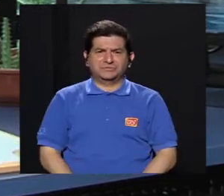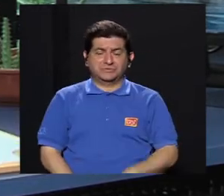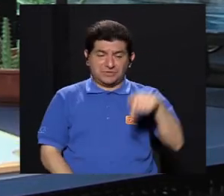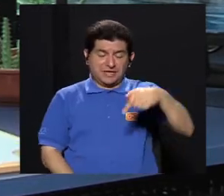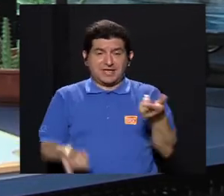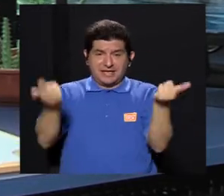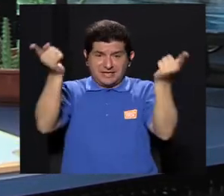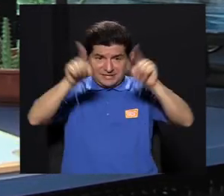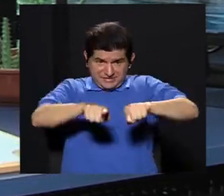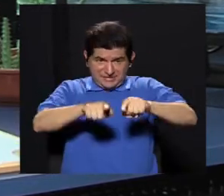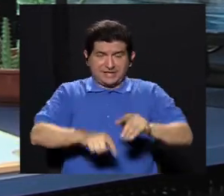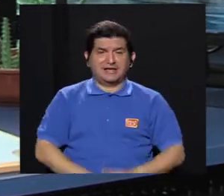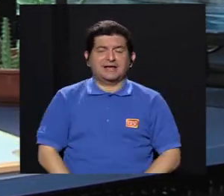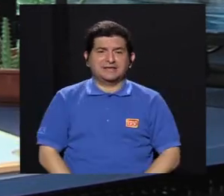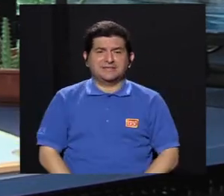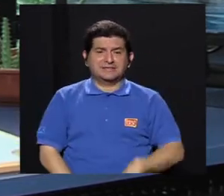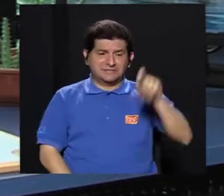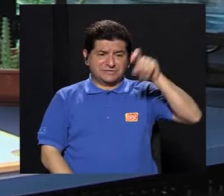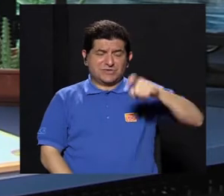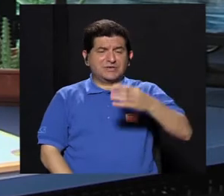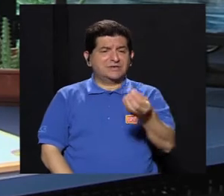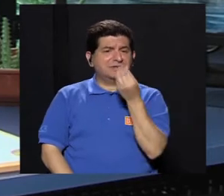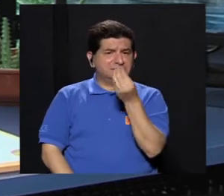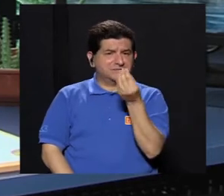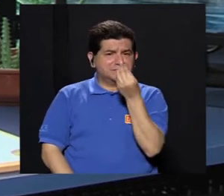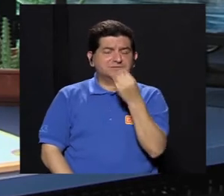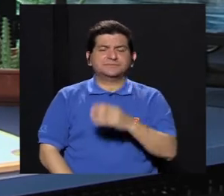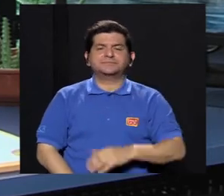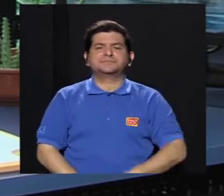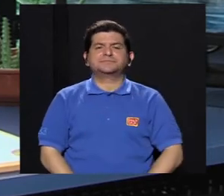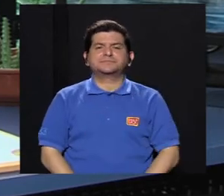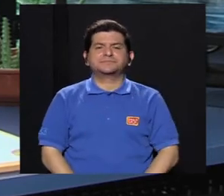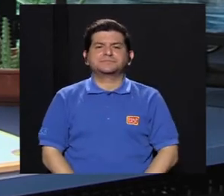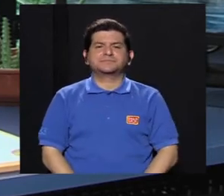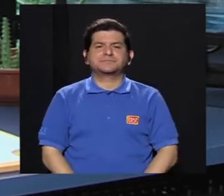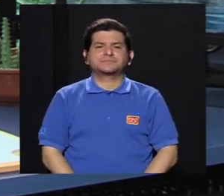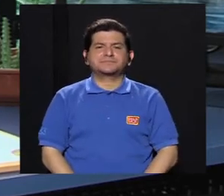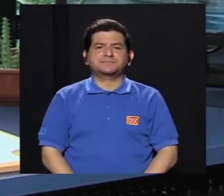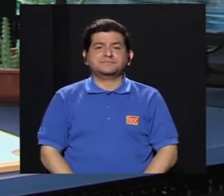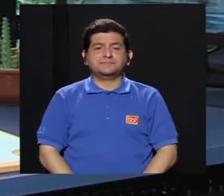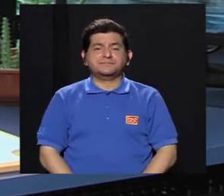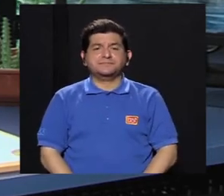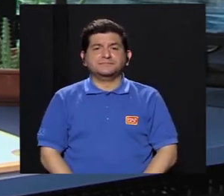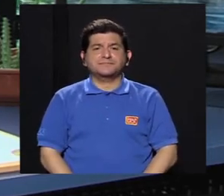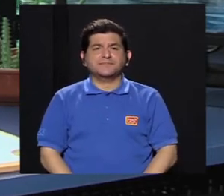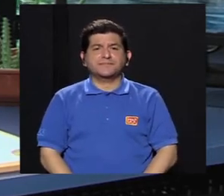poblacionales, en nuestro caso, la parte de necesidades nutricionales.